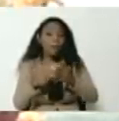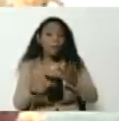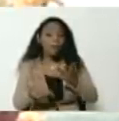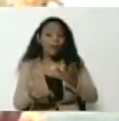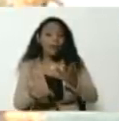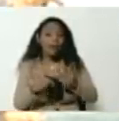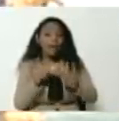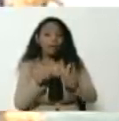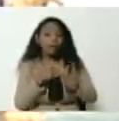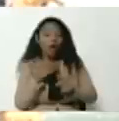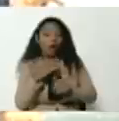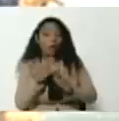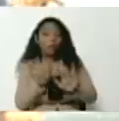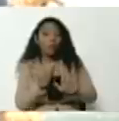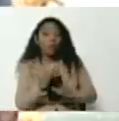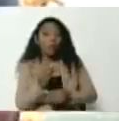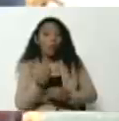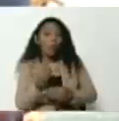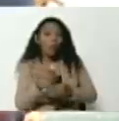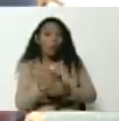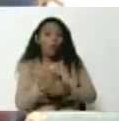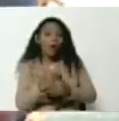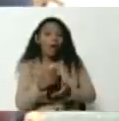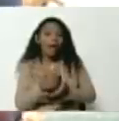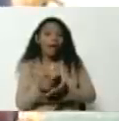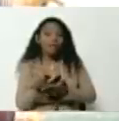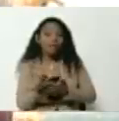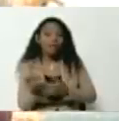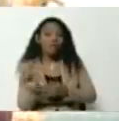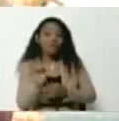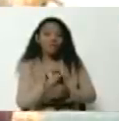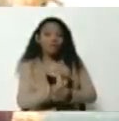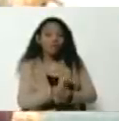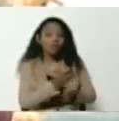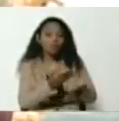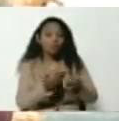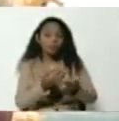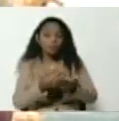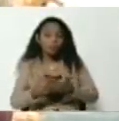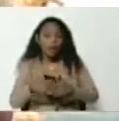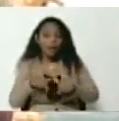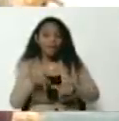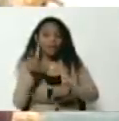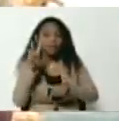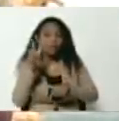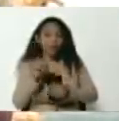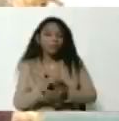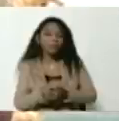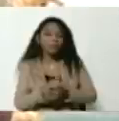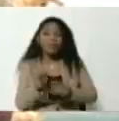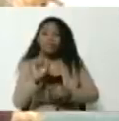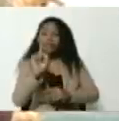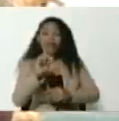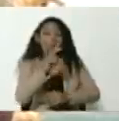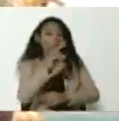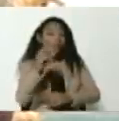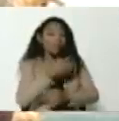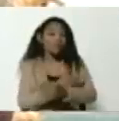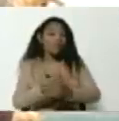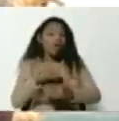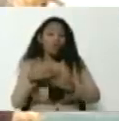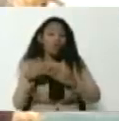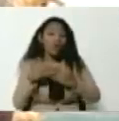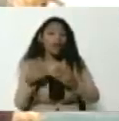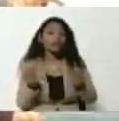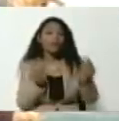que eso es algo así como que el gasto mensual de Remdesivir en Venezuela, ni siquiera los 20 millones de dólares que se